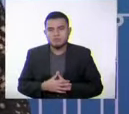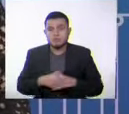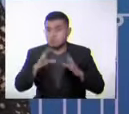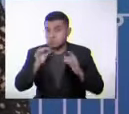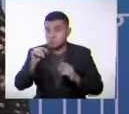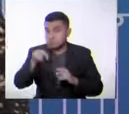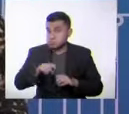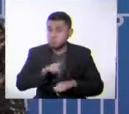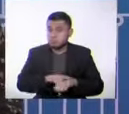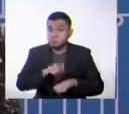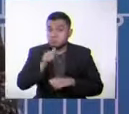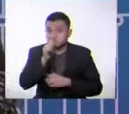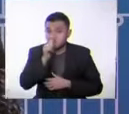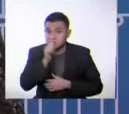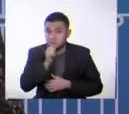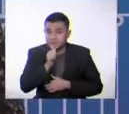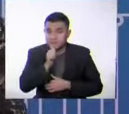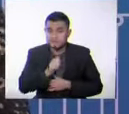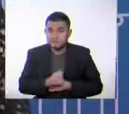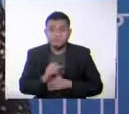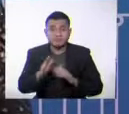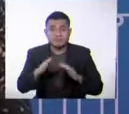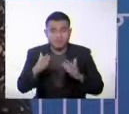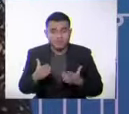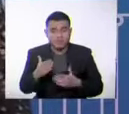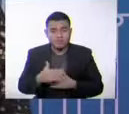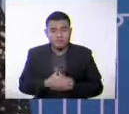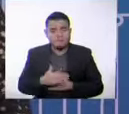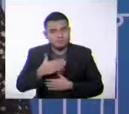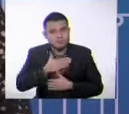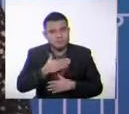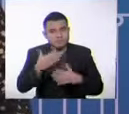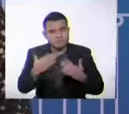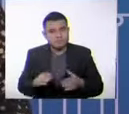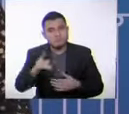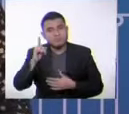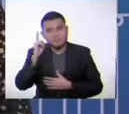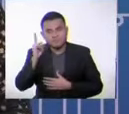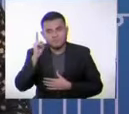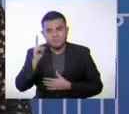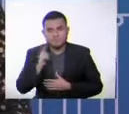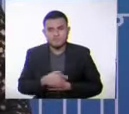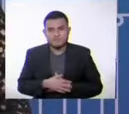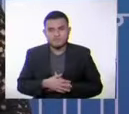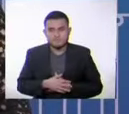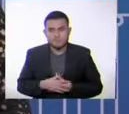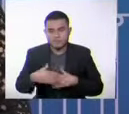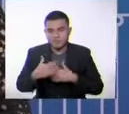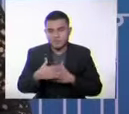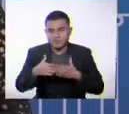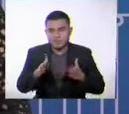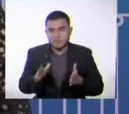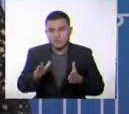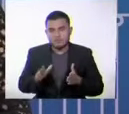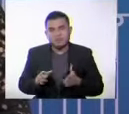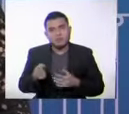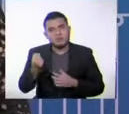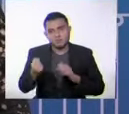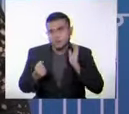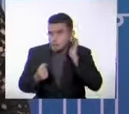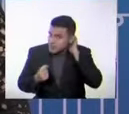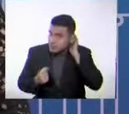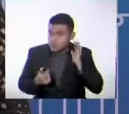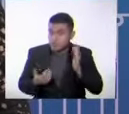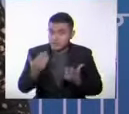tolerancia. La tolerancia porque me ha pasado como docente en el aula, algunas veces hemos tenido